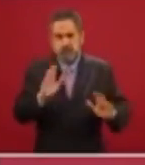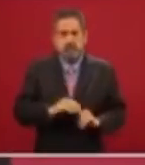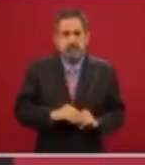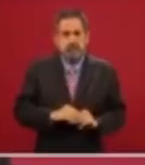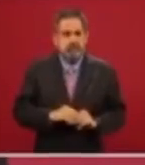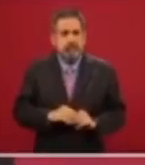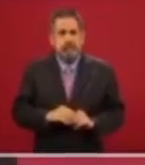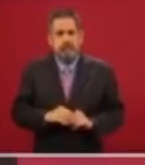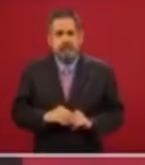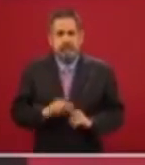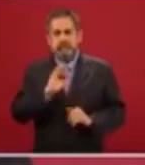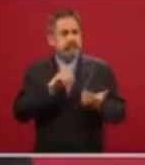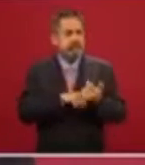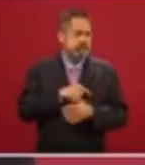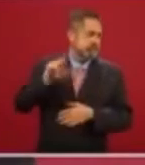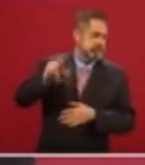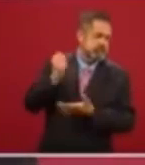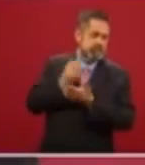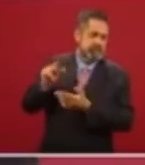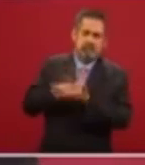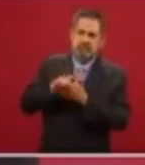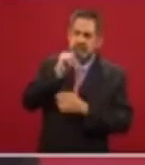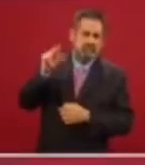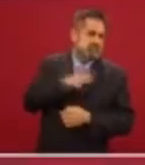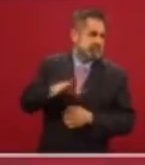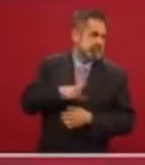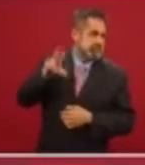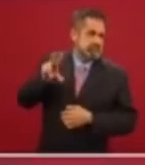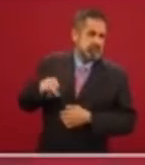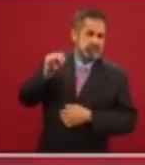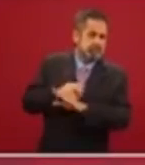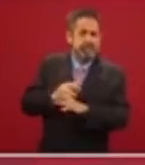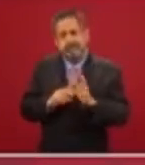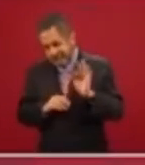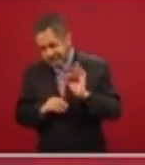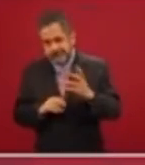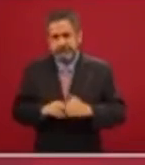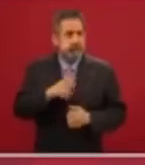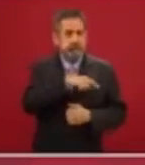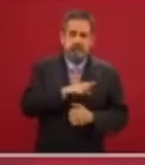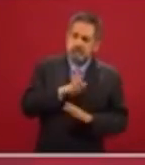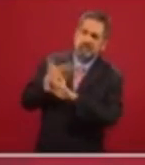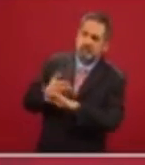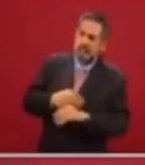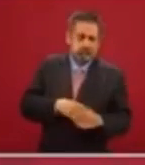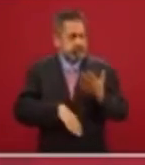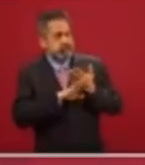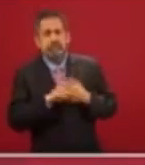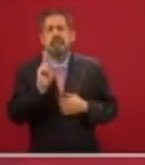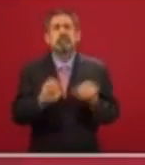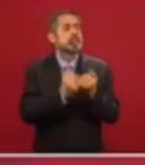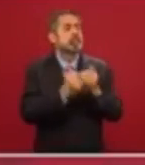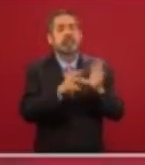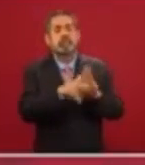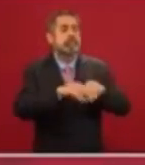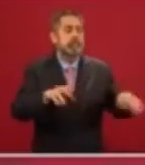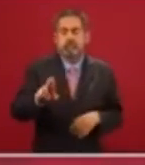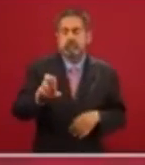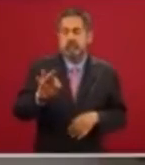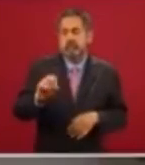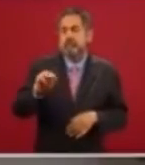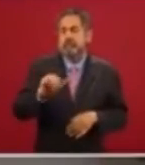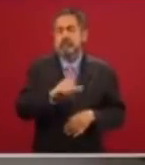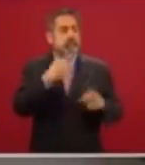en el no aprobarnos nada, no apoyarnos en nada, lanzarse en contra de nosotros, como algunos medios de información, el Reforma y